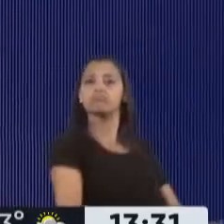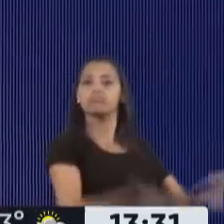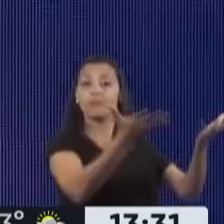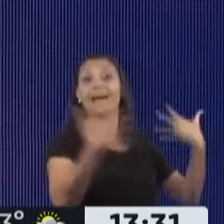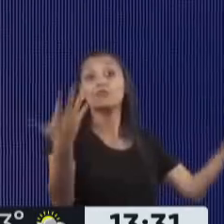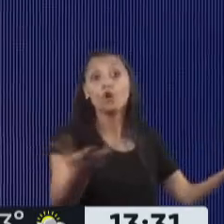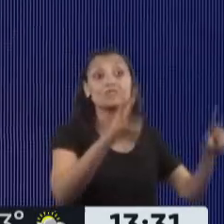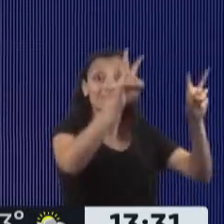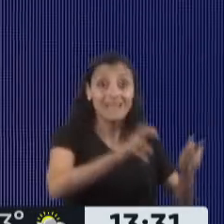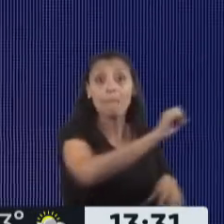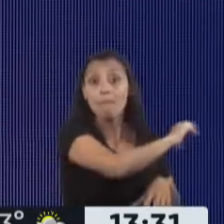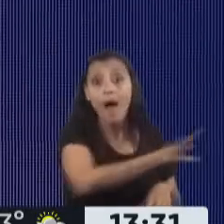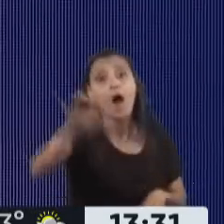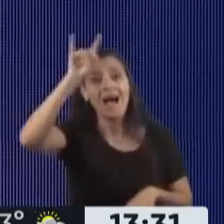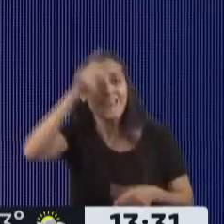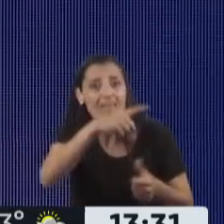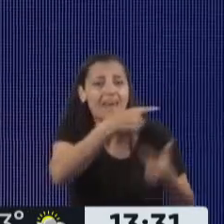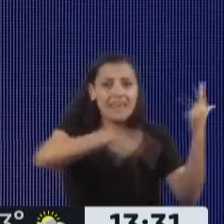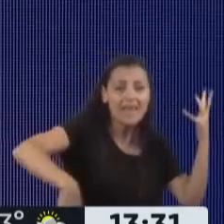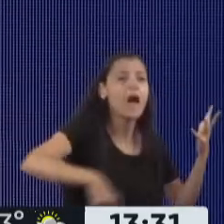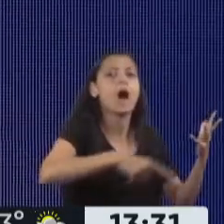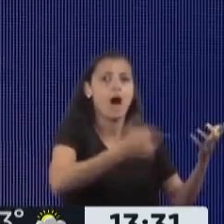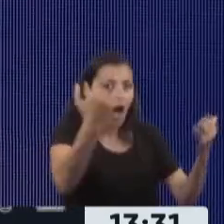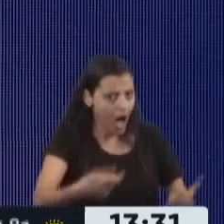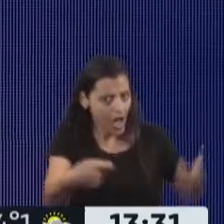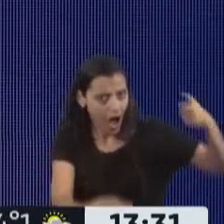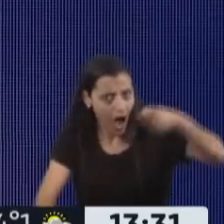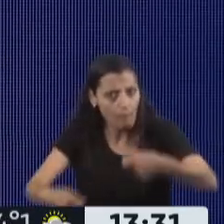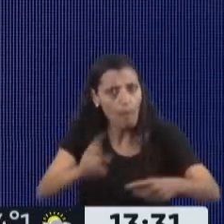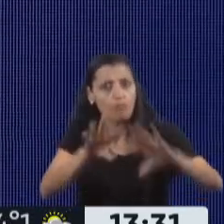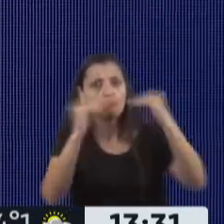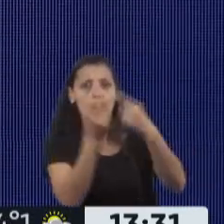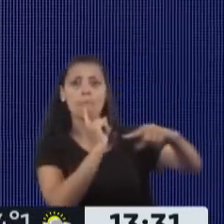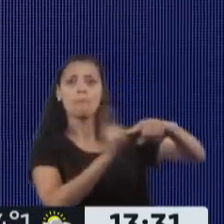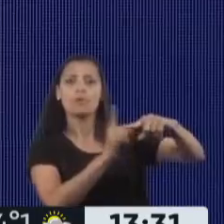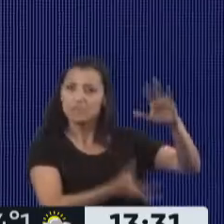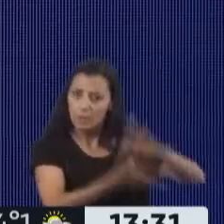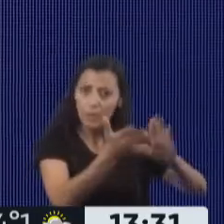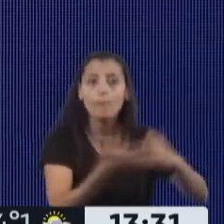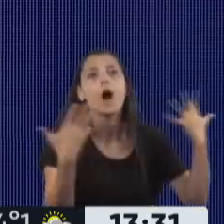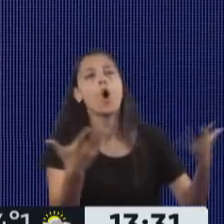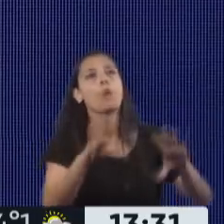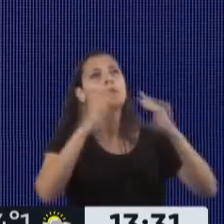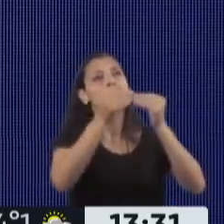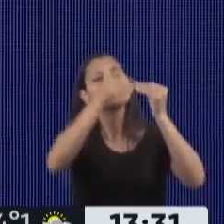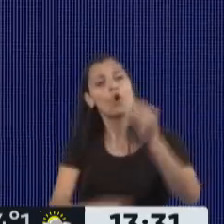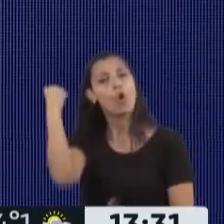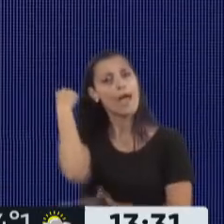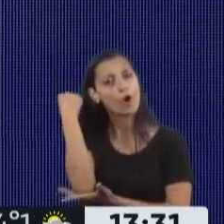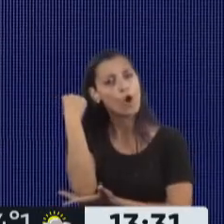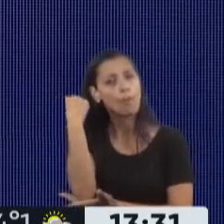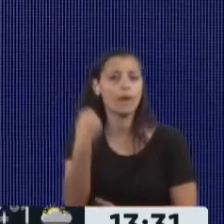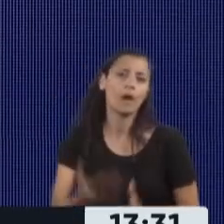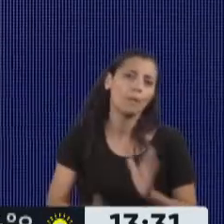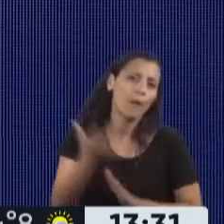el agro sí, y la ganadería tienen mucho para aportar acá. Y obviamente en una economía que genera todo esto, digamos, genera un montón de